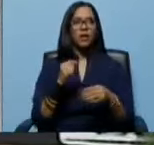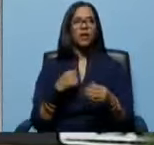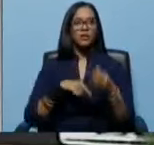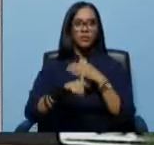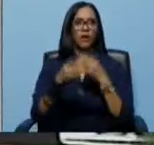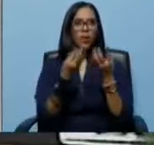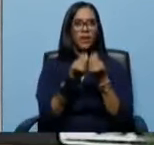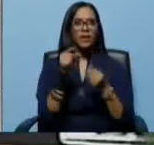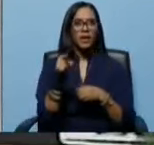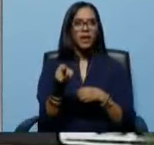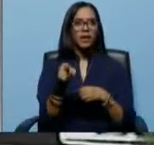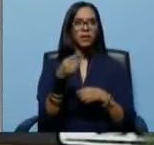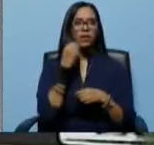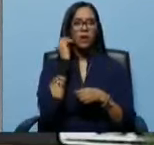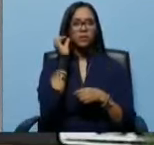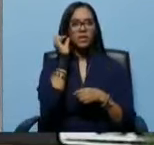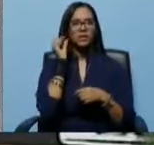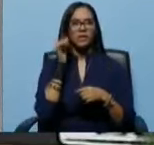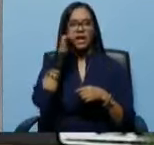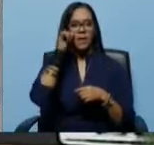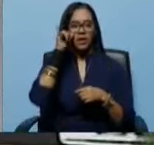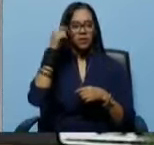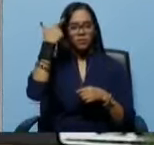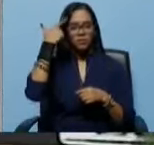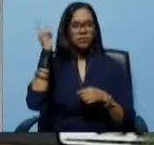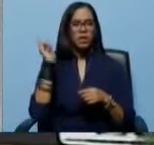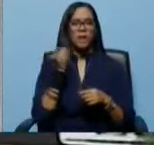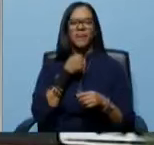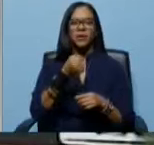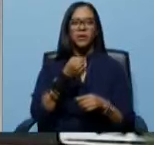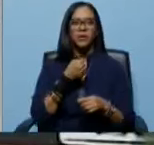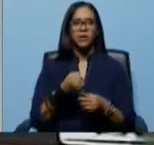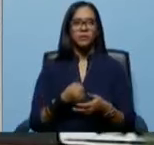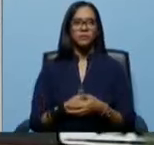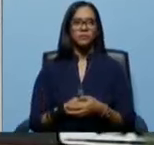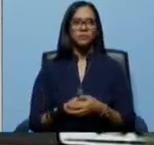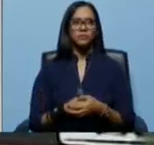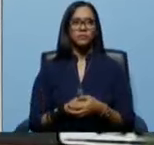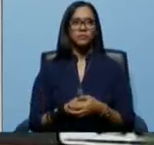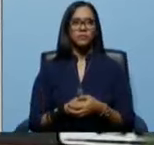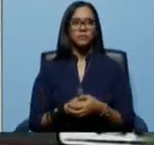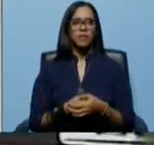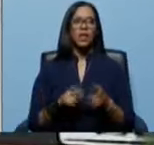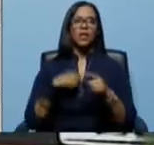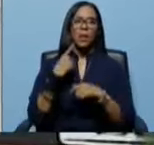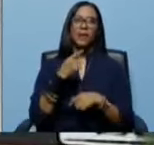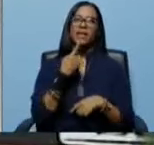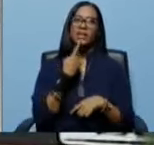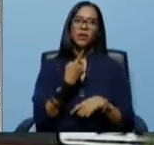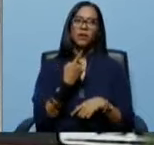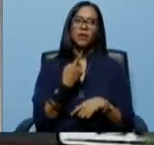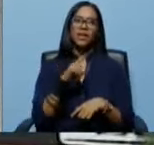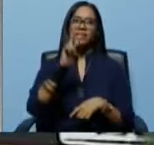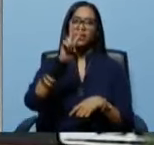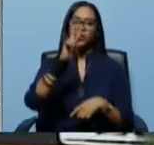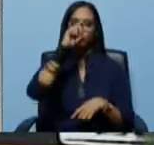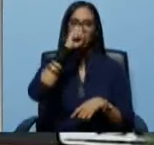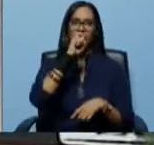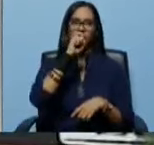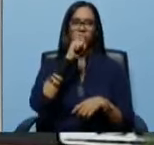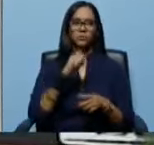acompañar ahí, una muchacha que es camarógrafa, creo, periodista. Después ella contaba que hace